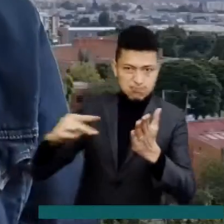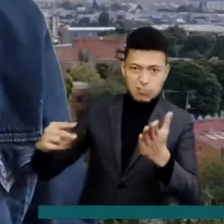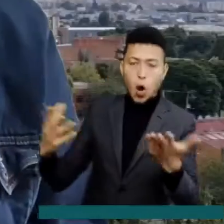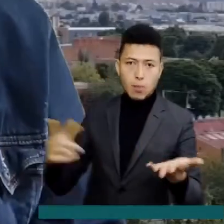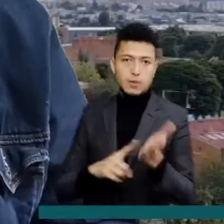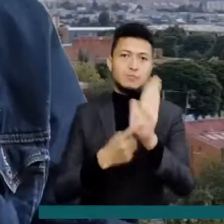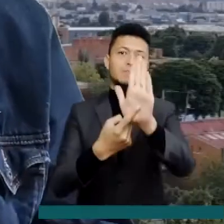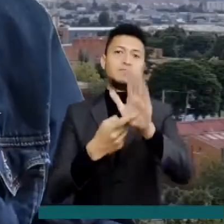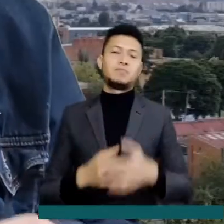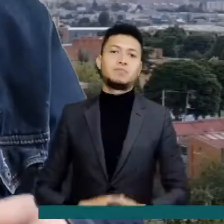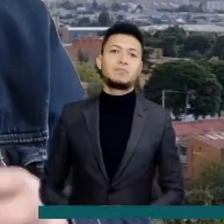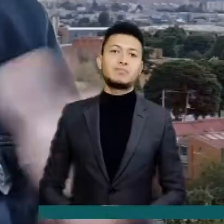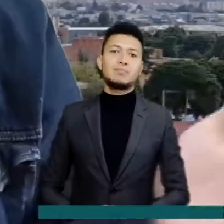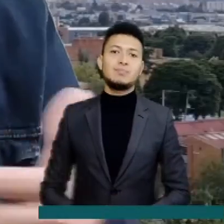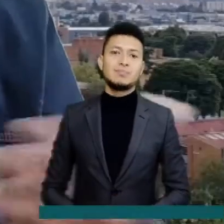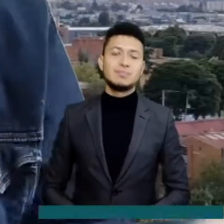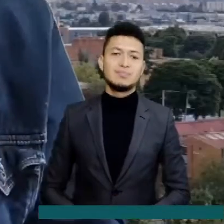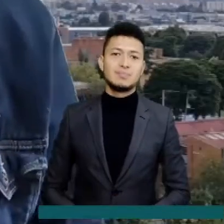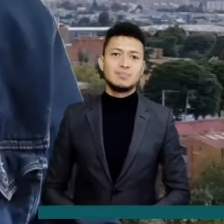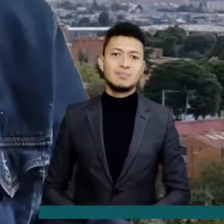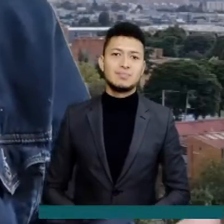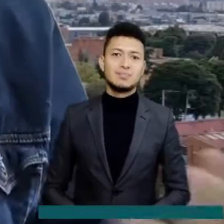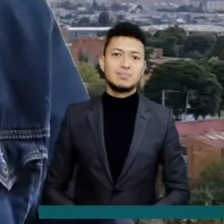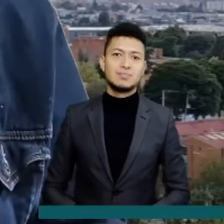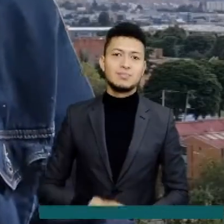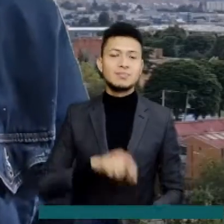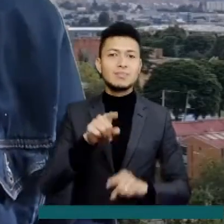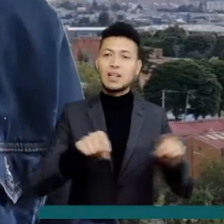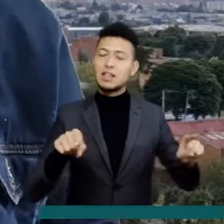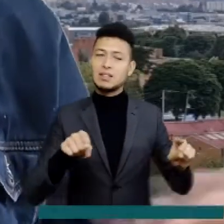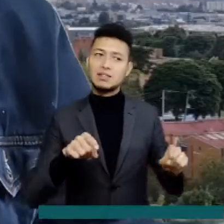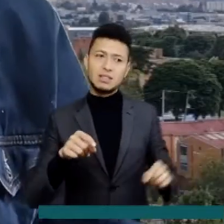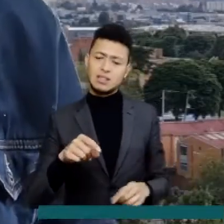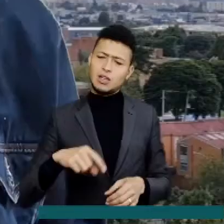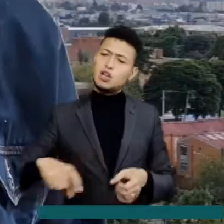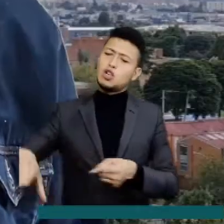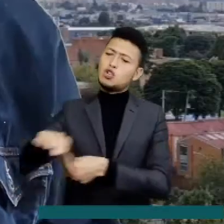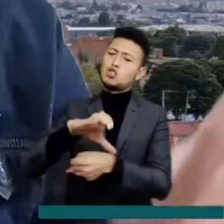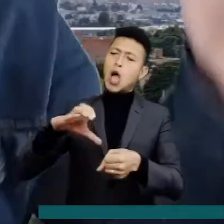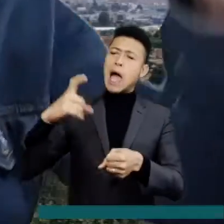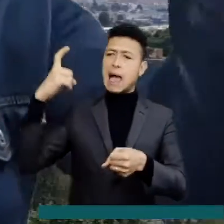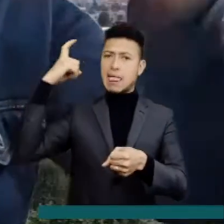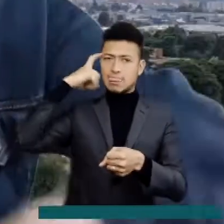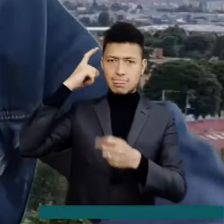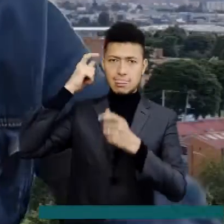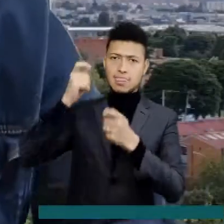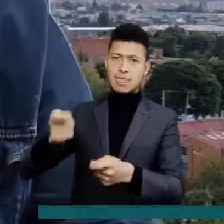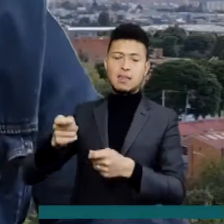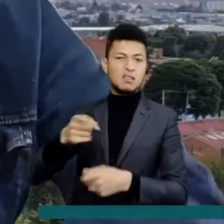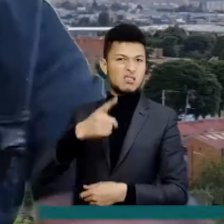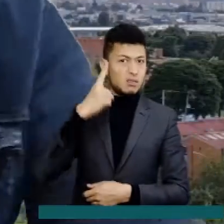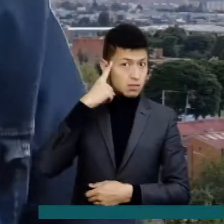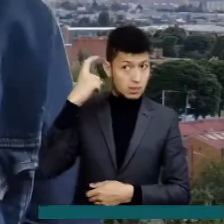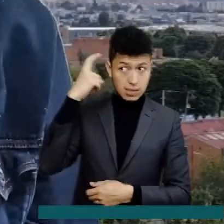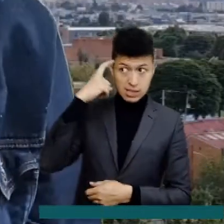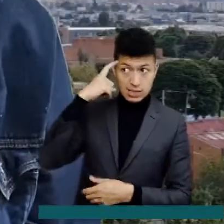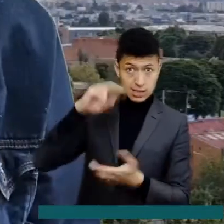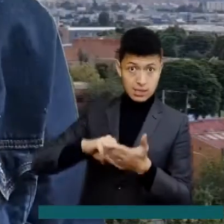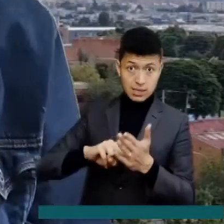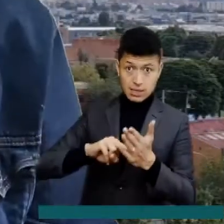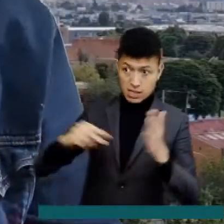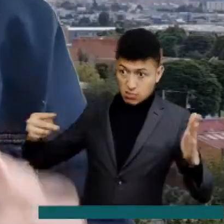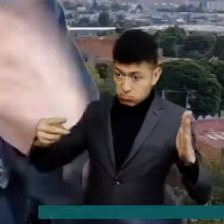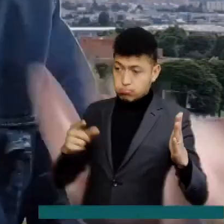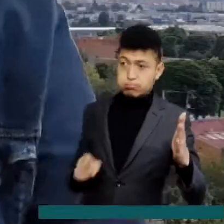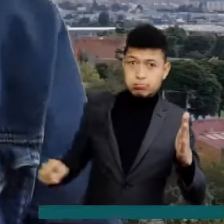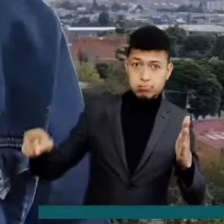hay una serie de definiciones que discuten qué es lo que hace que una ciudad inteligente sea inteligente si entendemos como inteligente usar la tecnología